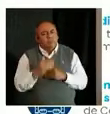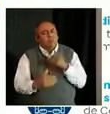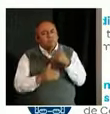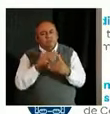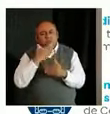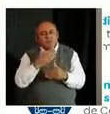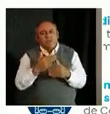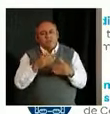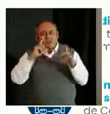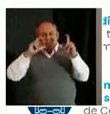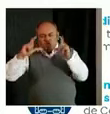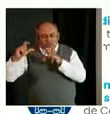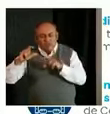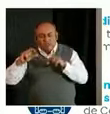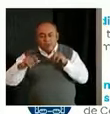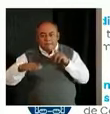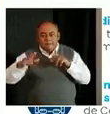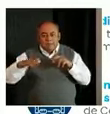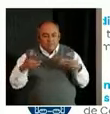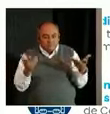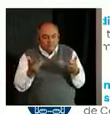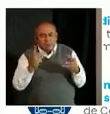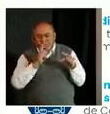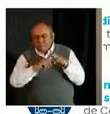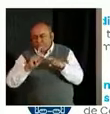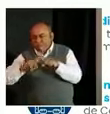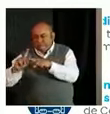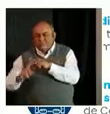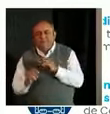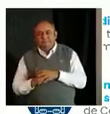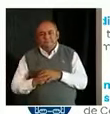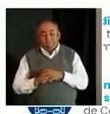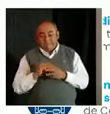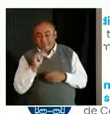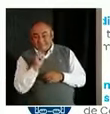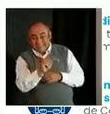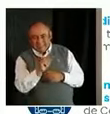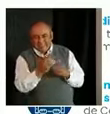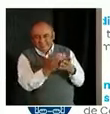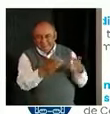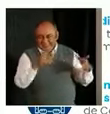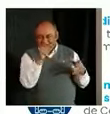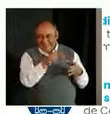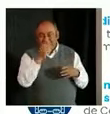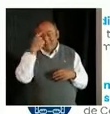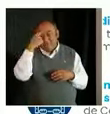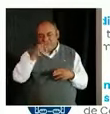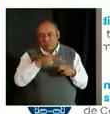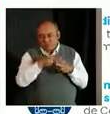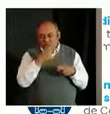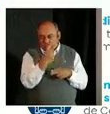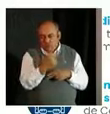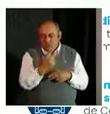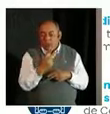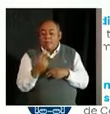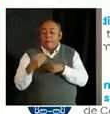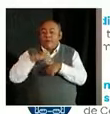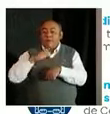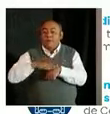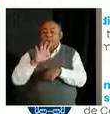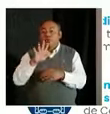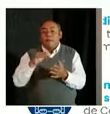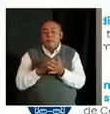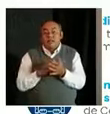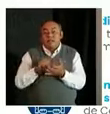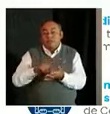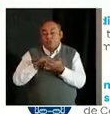Como sabemos, este acueducto aportará 5,000 litros por segundo adicionales, cuenta con 5 estaciones